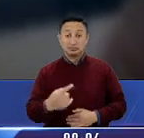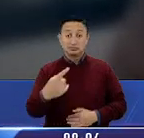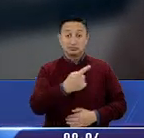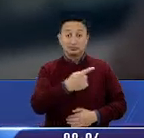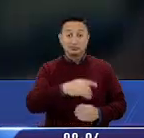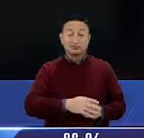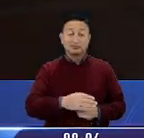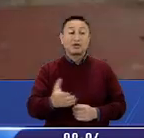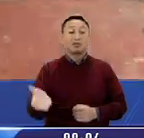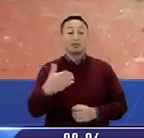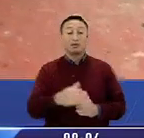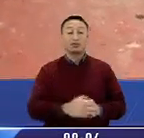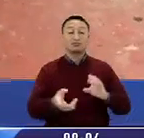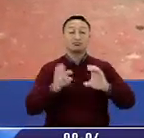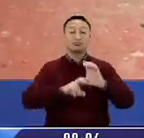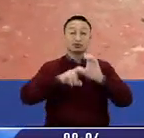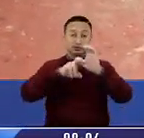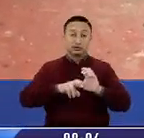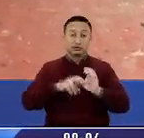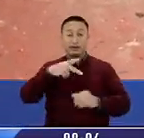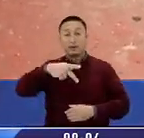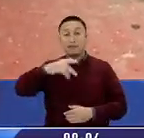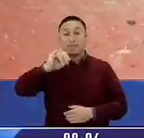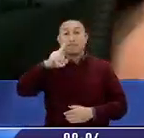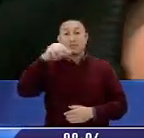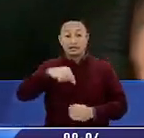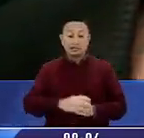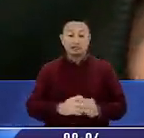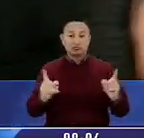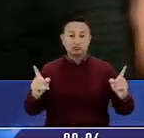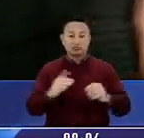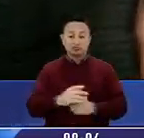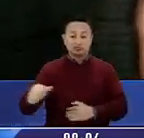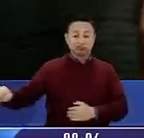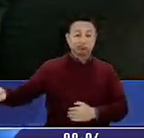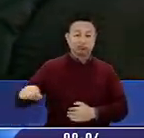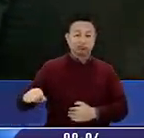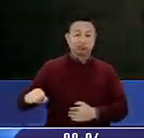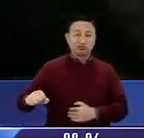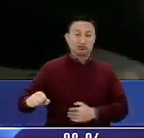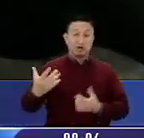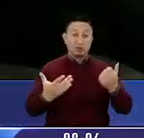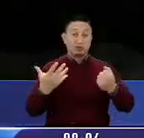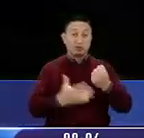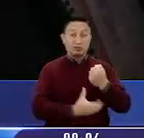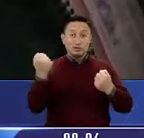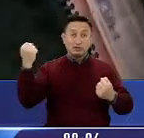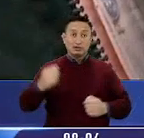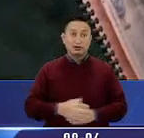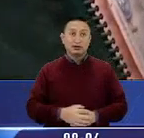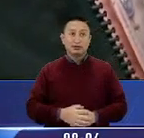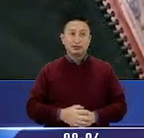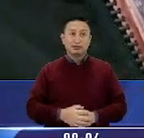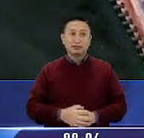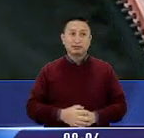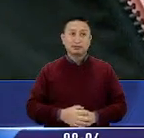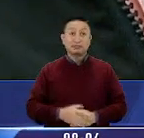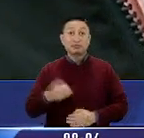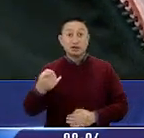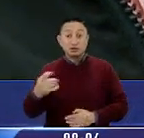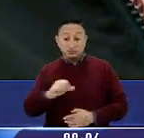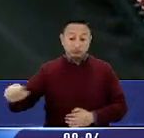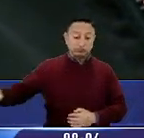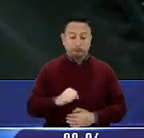el Pinar Bajo. Fue allí cuando, utilizando un cuchillo, quiso arrebatarle su herramienta de trabajo. Le dije, me quiso desmatarme